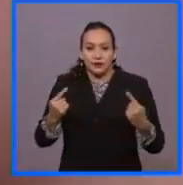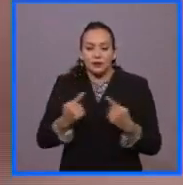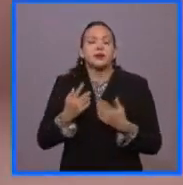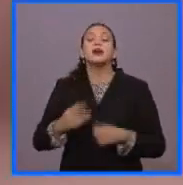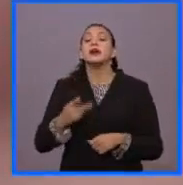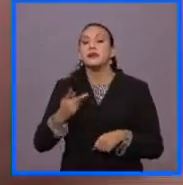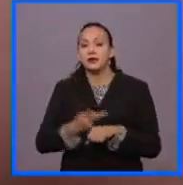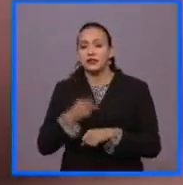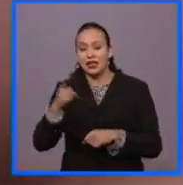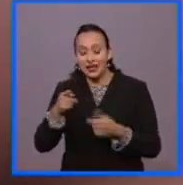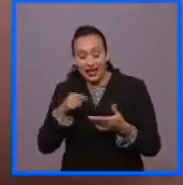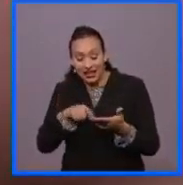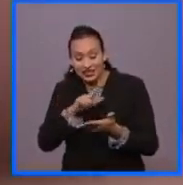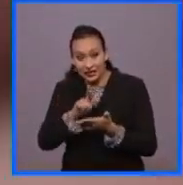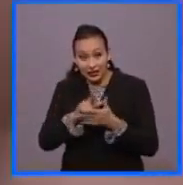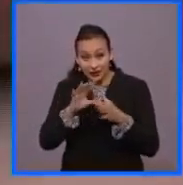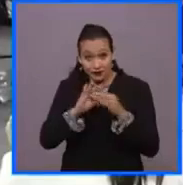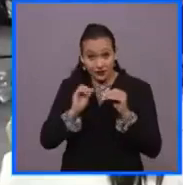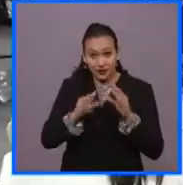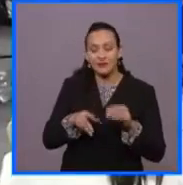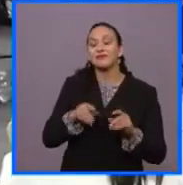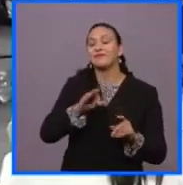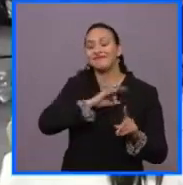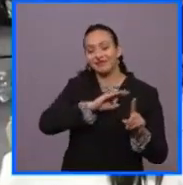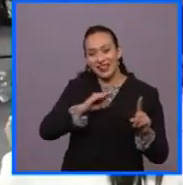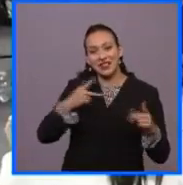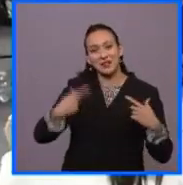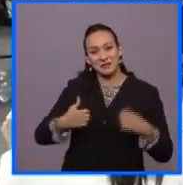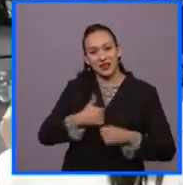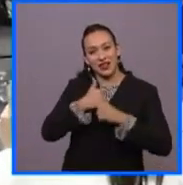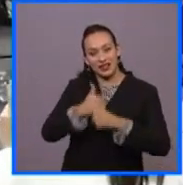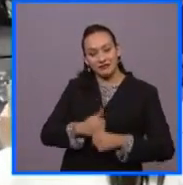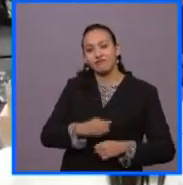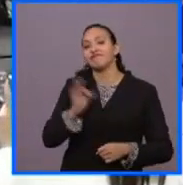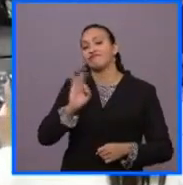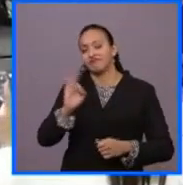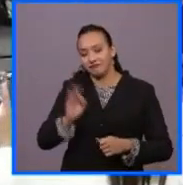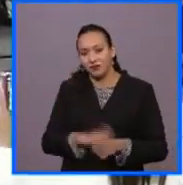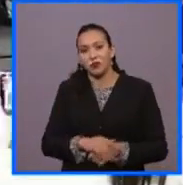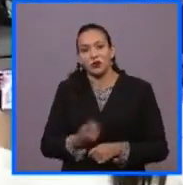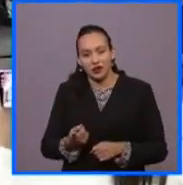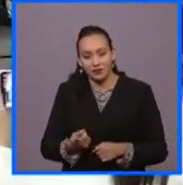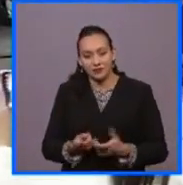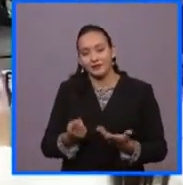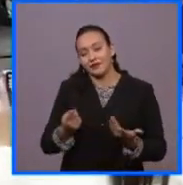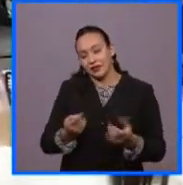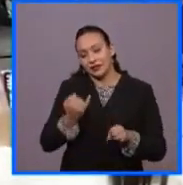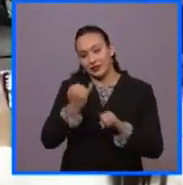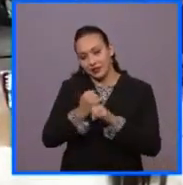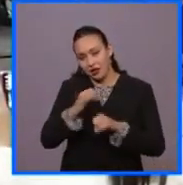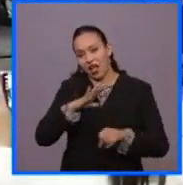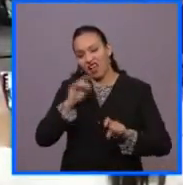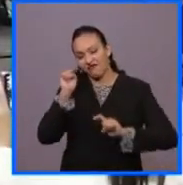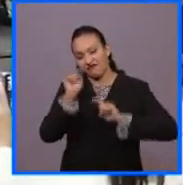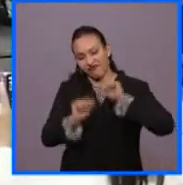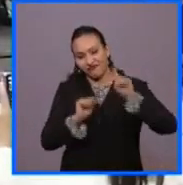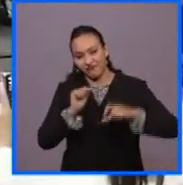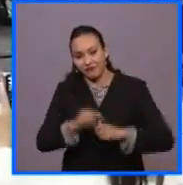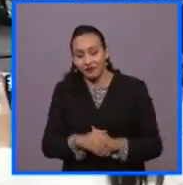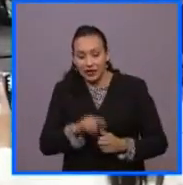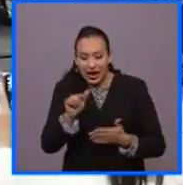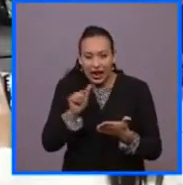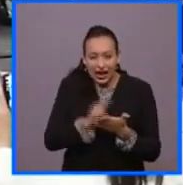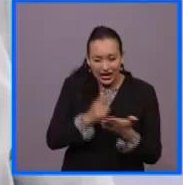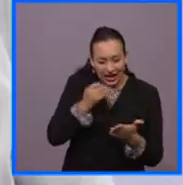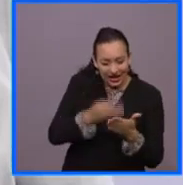de claridad puede potencialmente prestarse a un uso contrario para el que se diseñó. Lo ambiguo de la